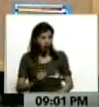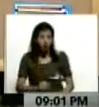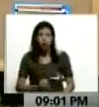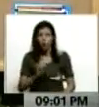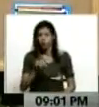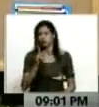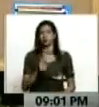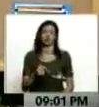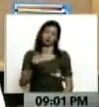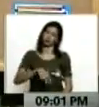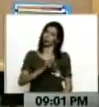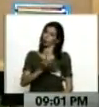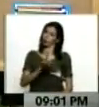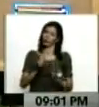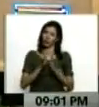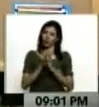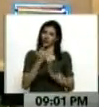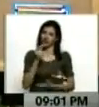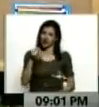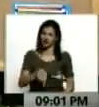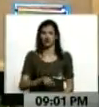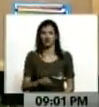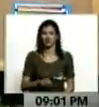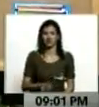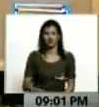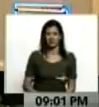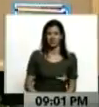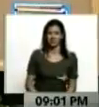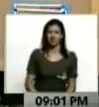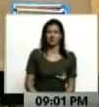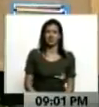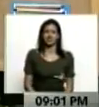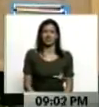besito y no me pongas a decir eso aquí vale